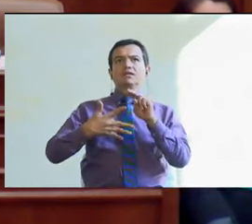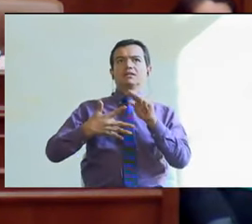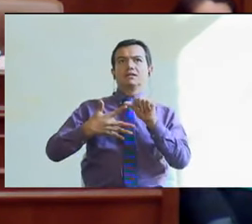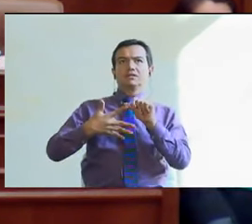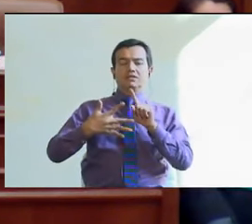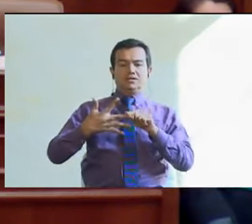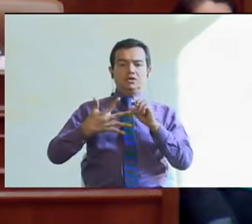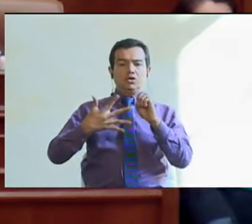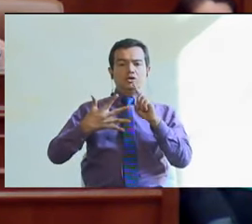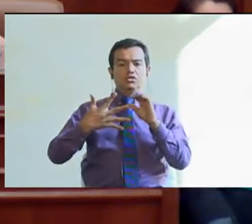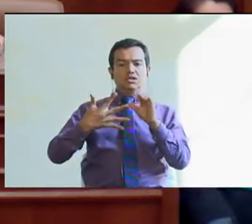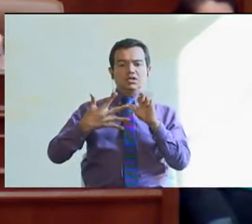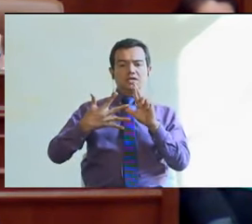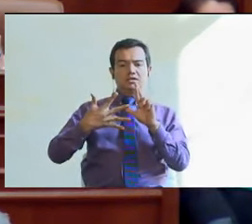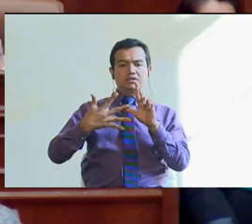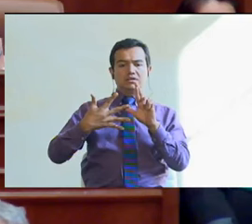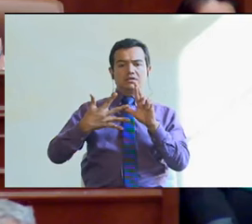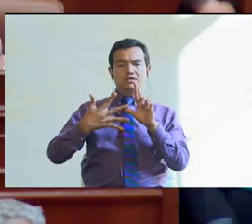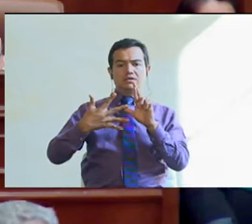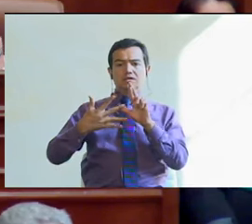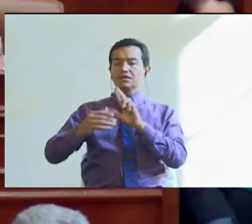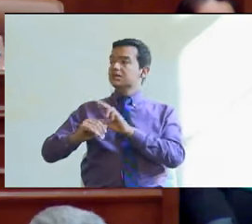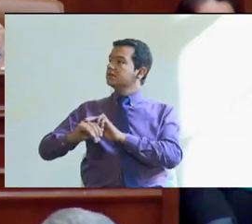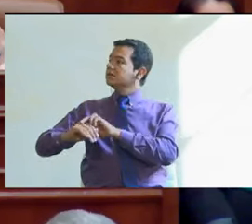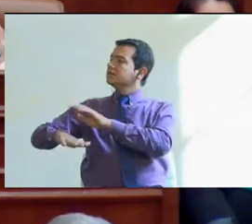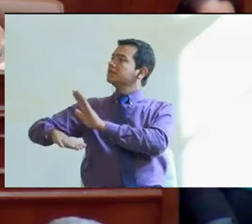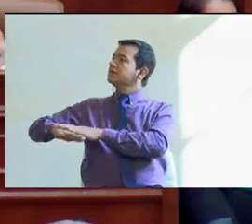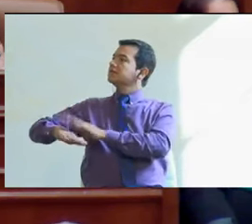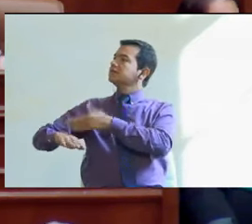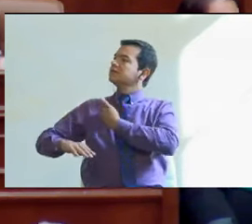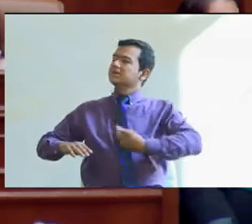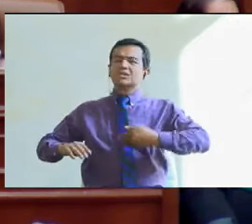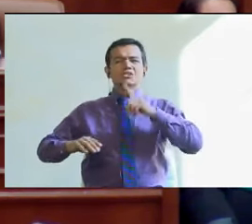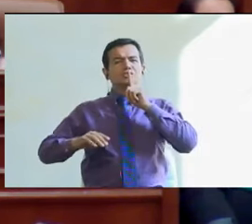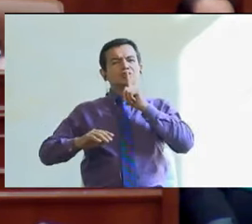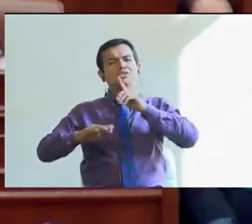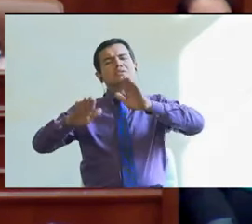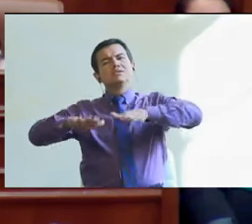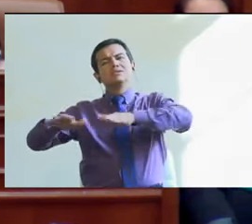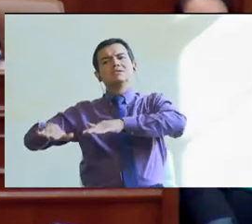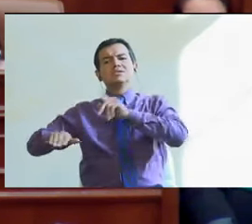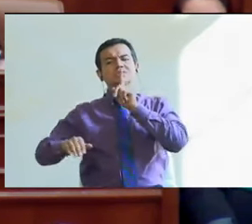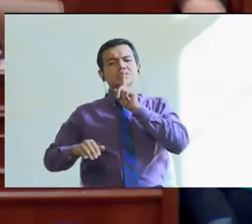urado señor presidente moción de orden